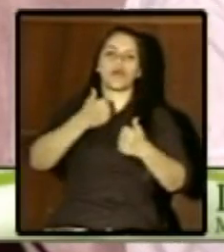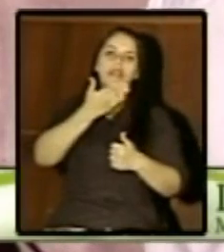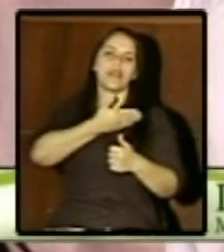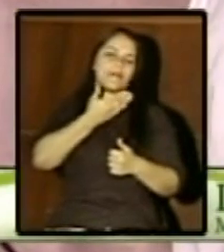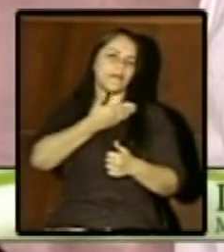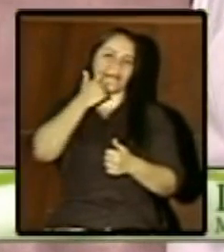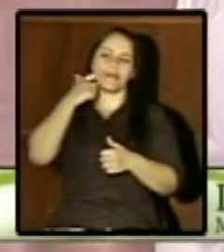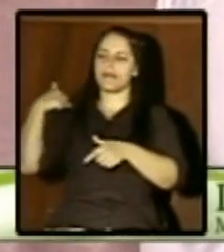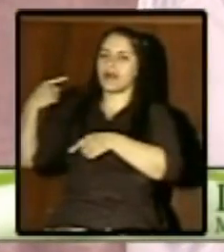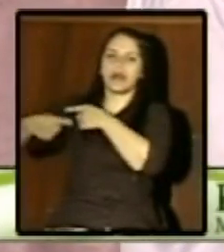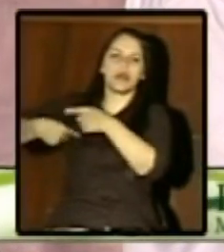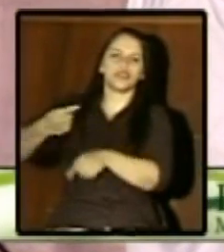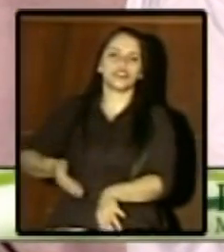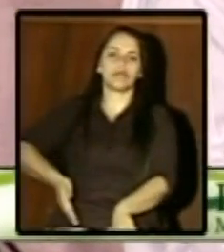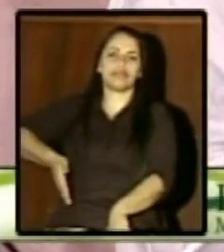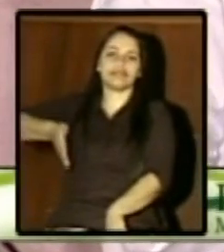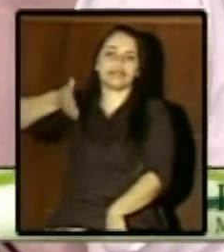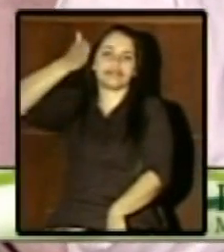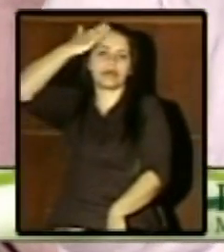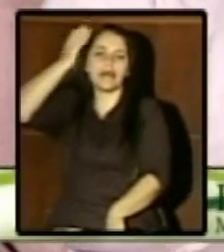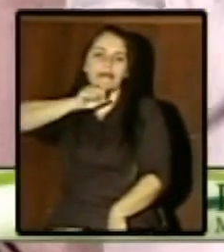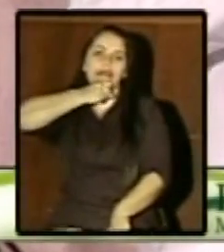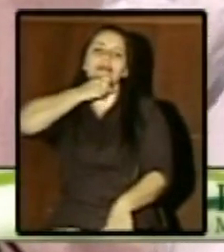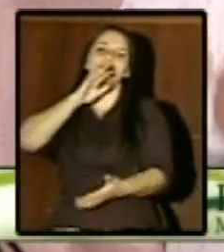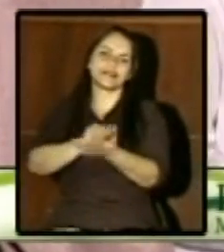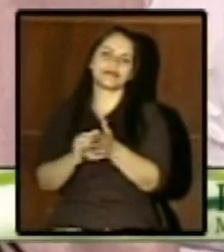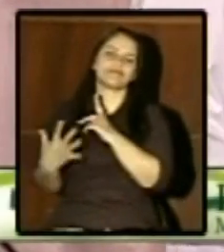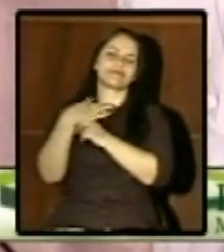es la que nos afecta cuando van pasando los años.